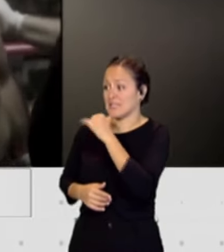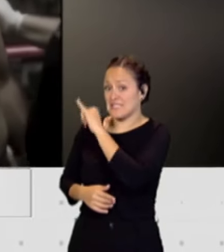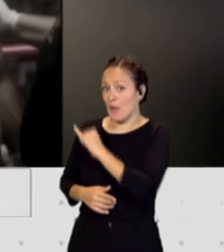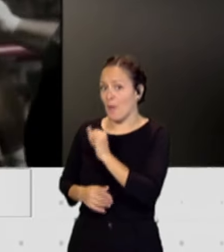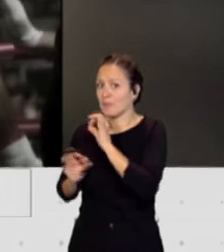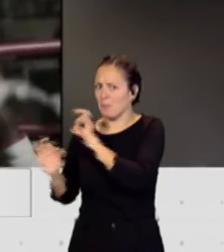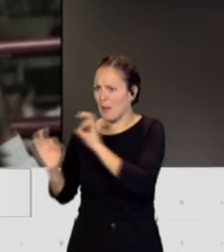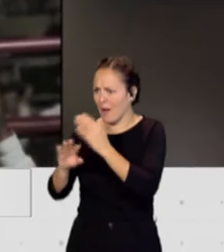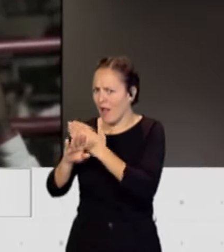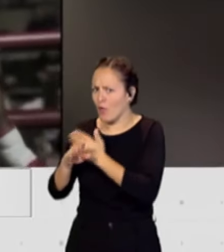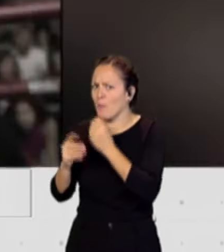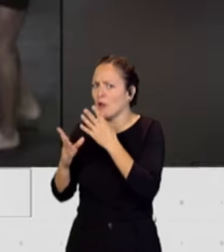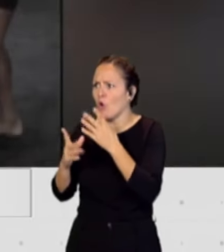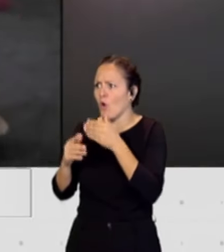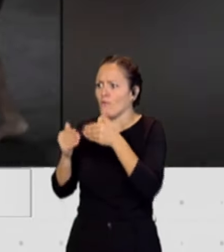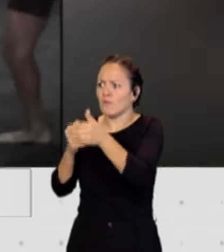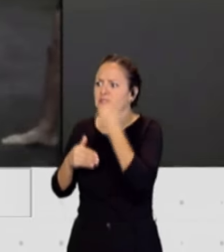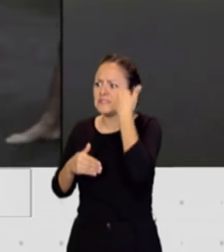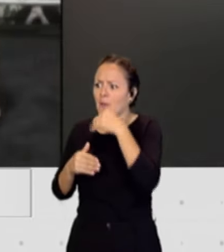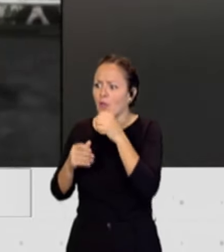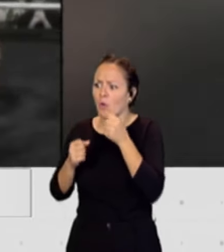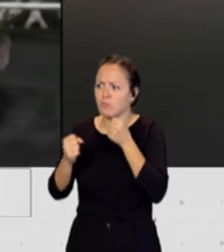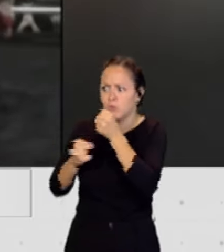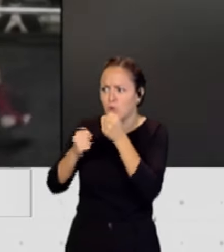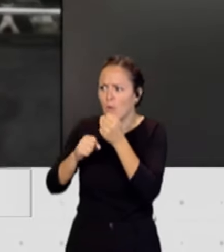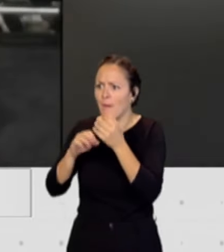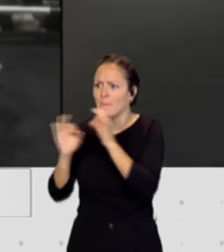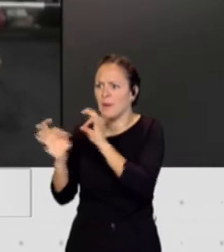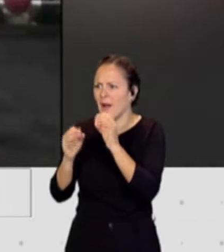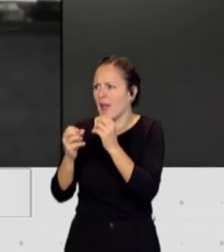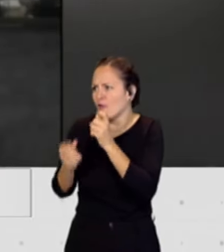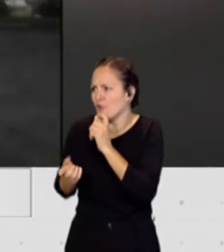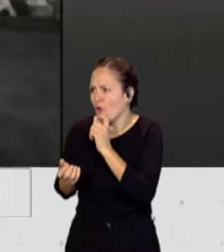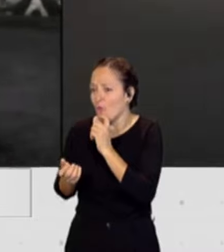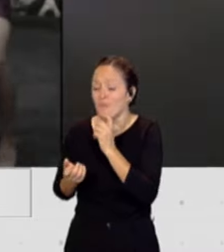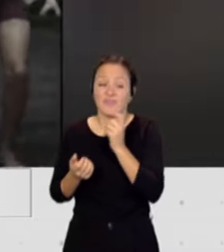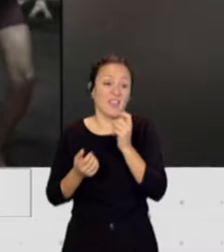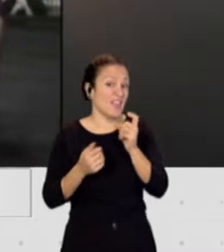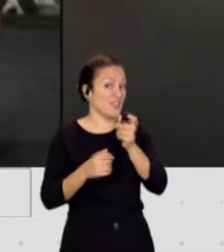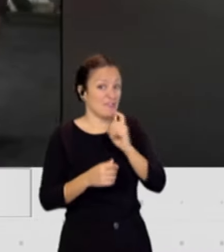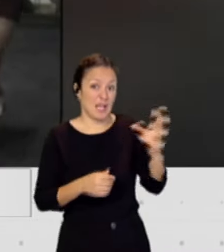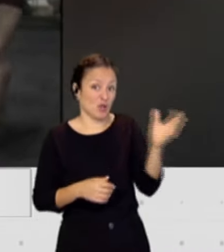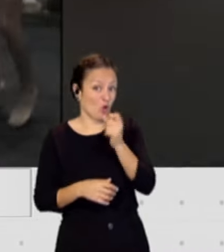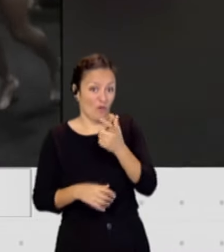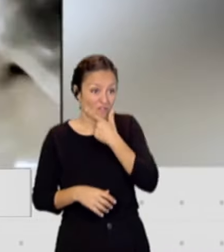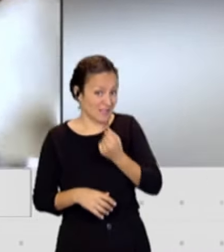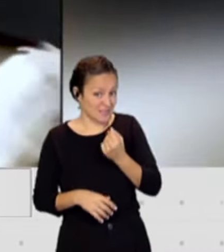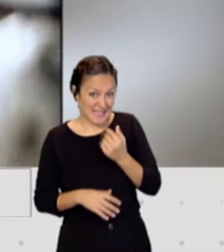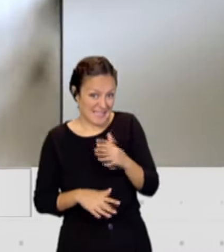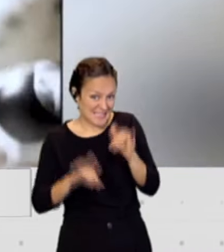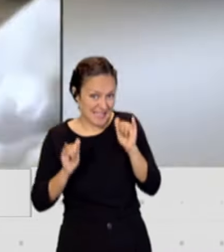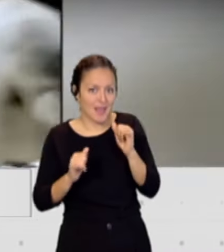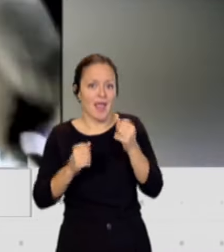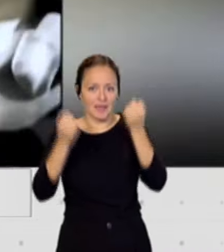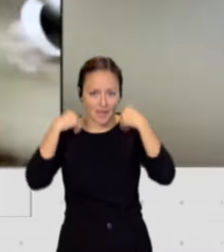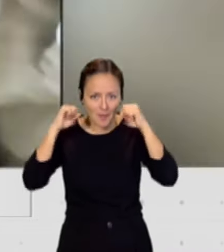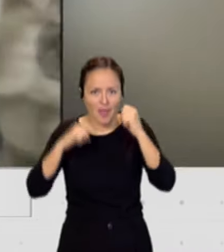bien a una una pelea como la del sábado yo creo que difícil es todo al final no hay nada fácil al final los entrenamientos dolores